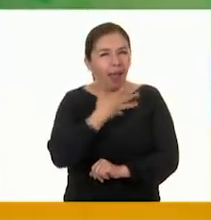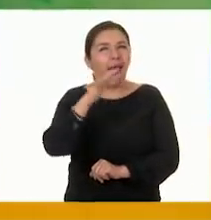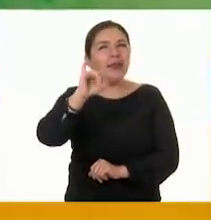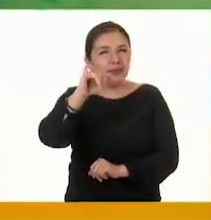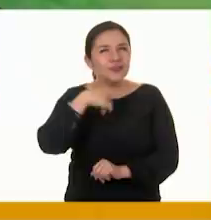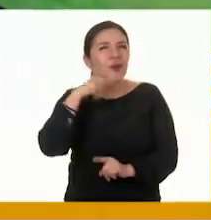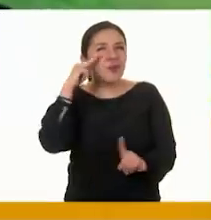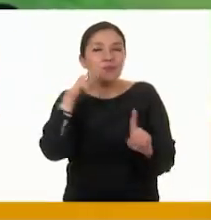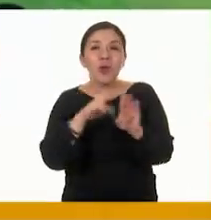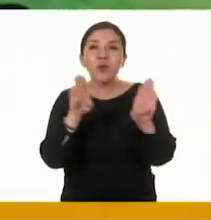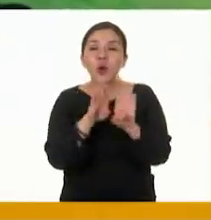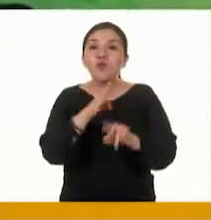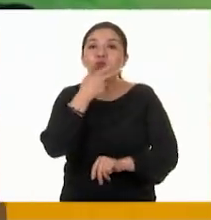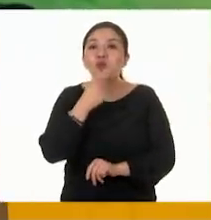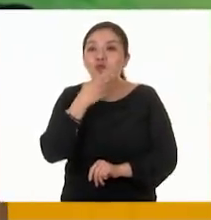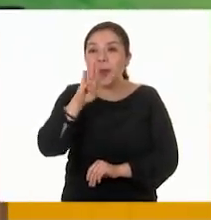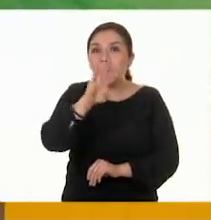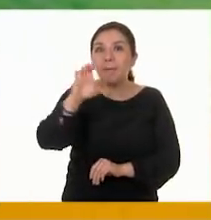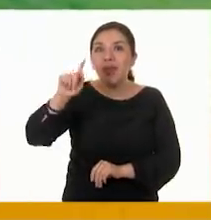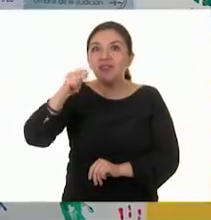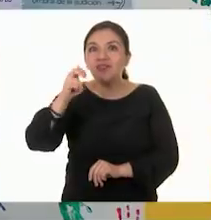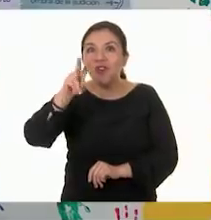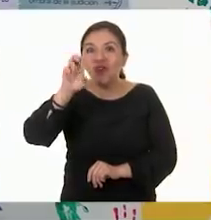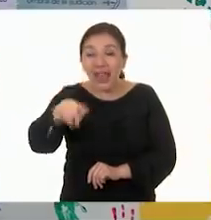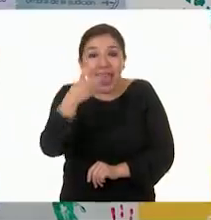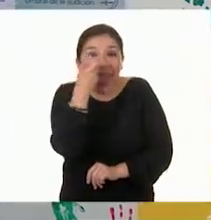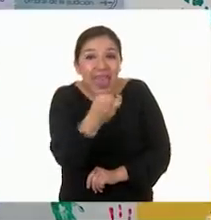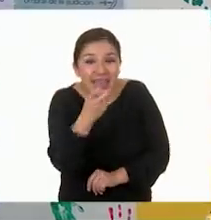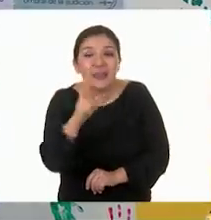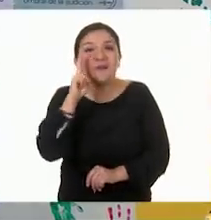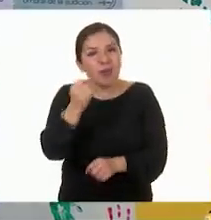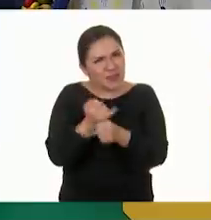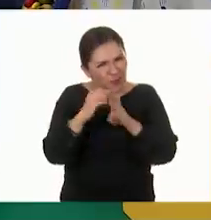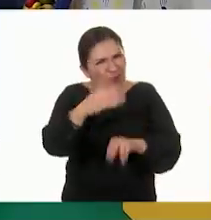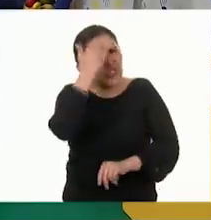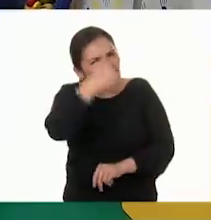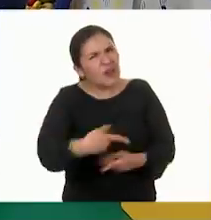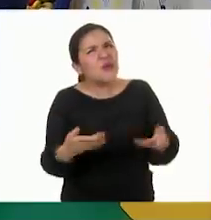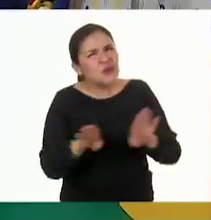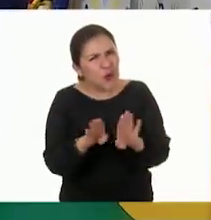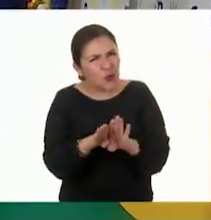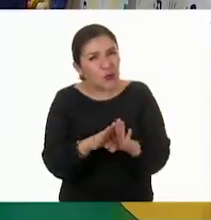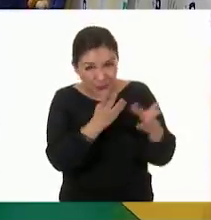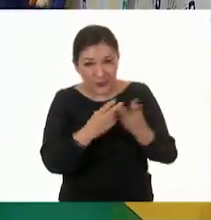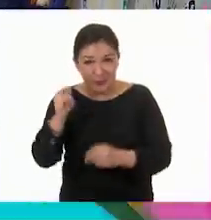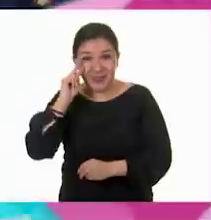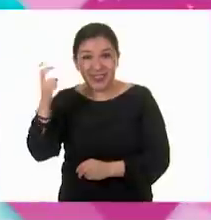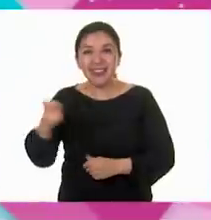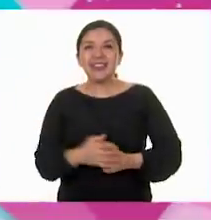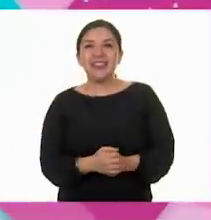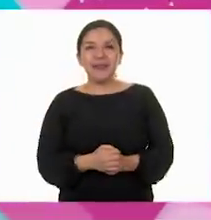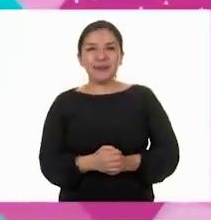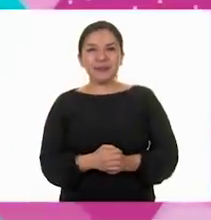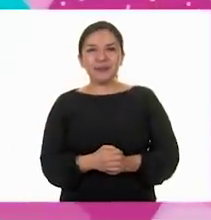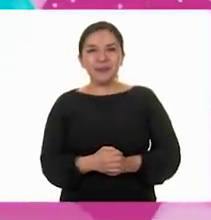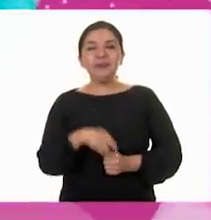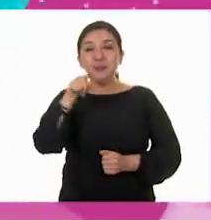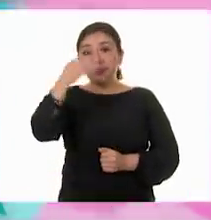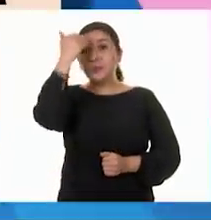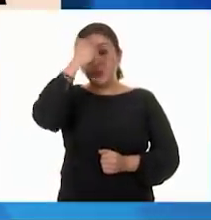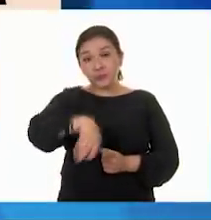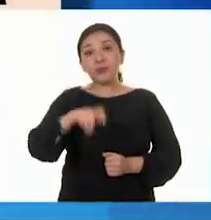así lo hizo Beethoven. ¡Exacto! Vamos a ver información. ¿Un sabías qué de Beethoven? ¿Me acompañas? Sí, vamos a verla. ¿Sabías